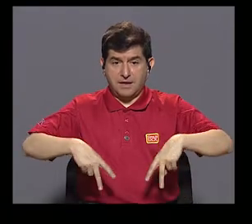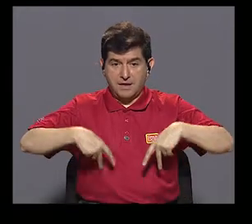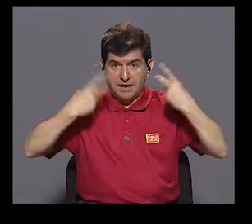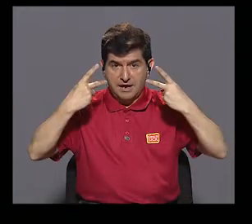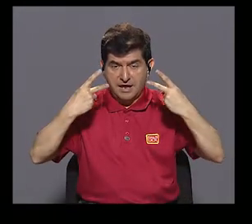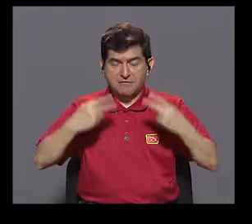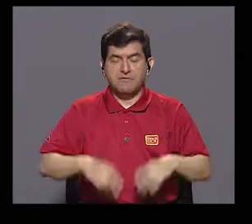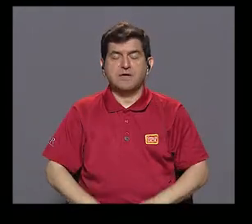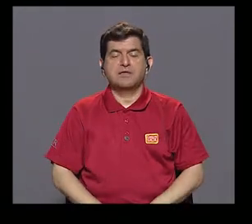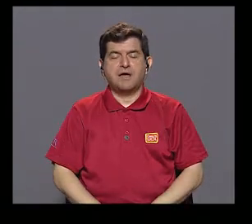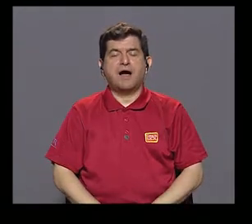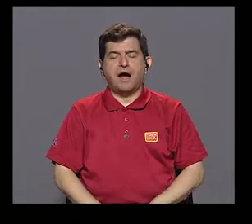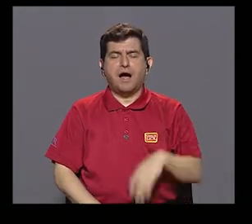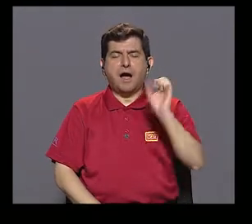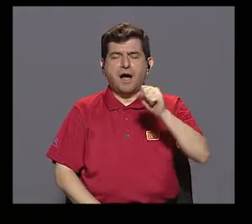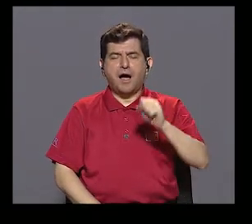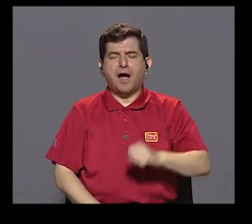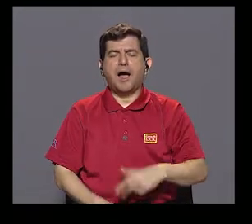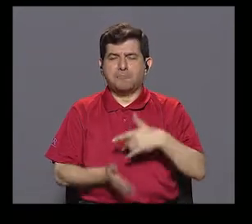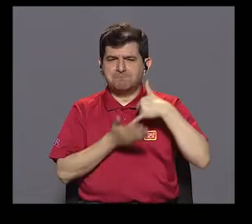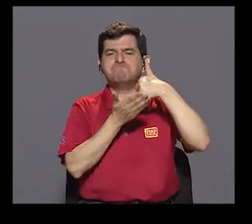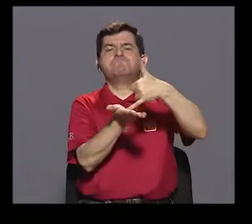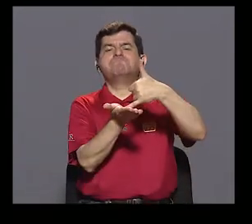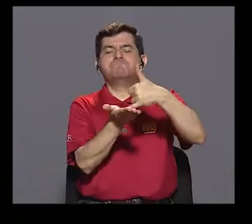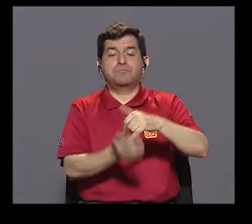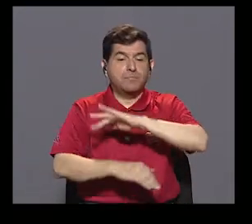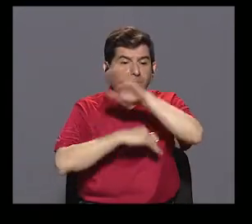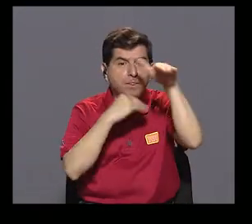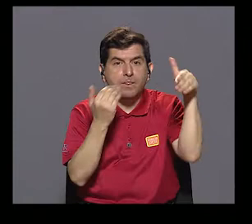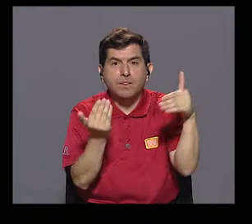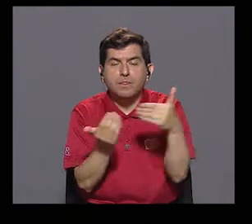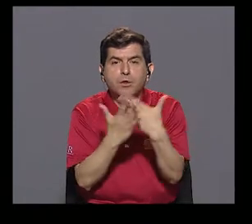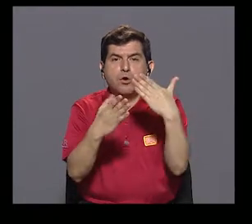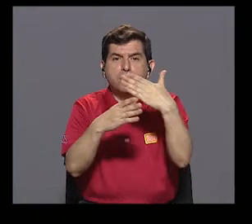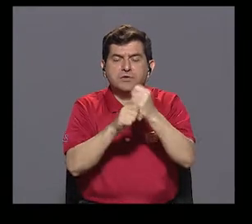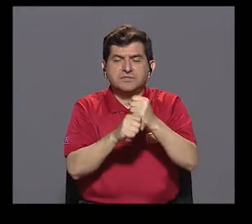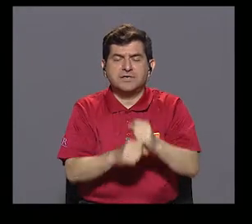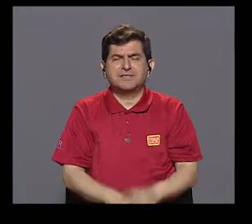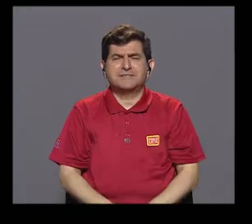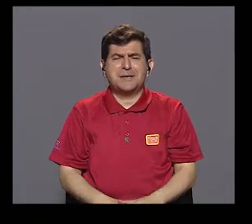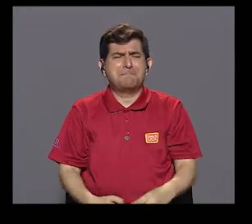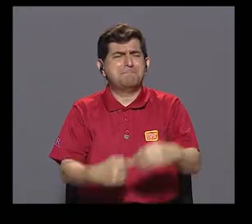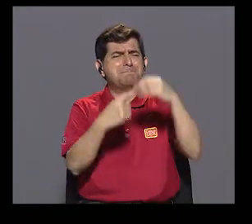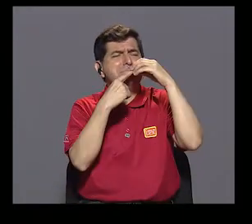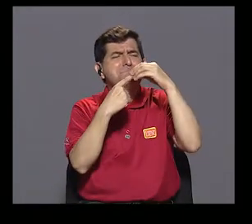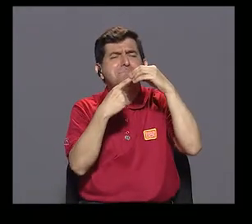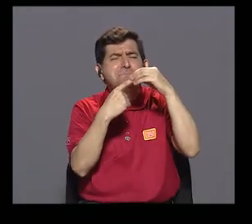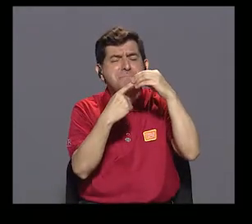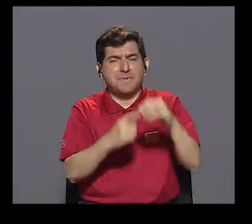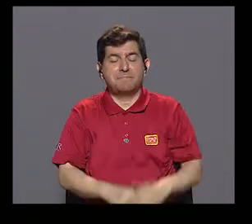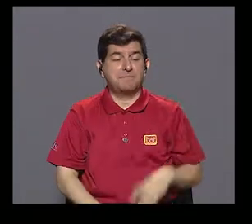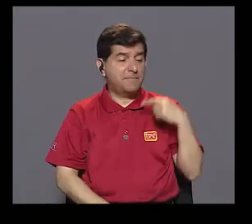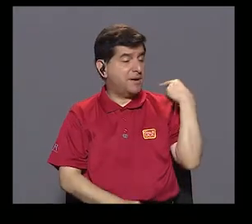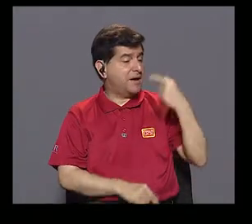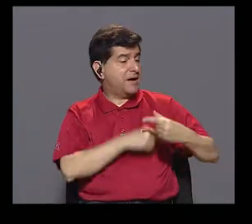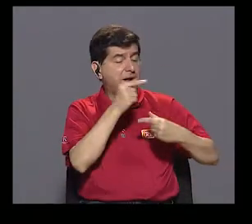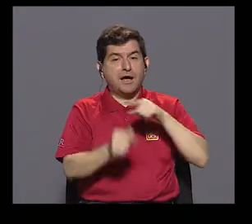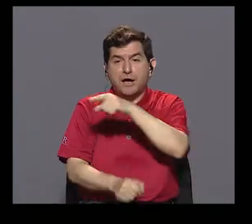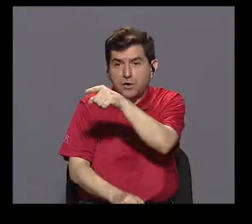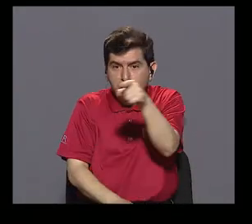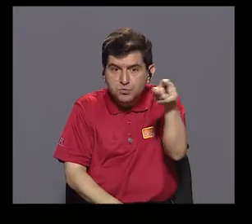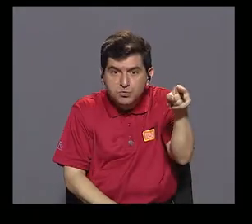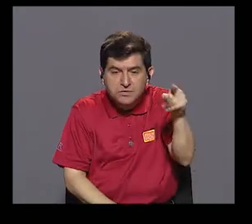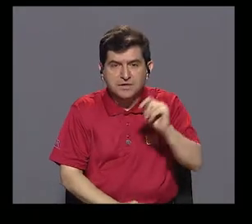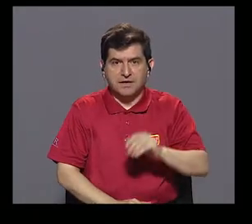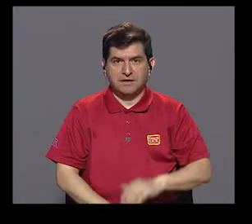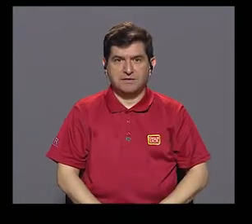y que la vida da unas enormes recompensas. Y que todo esto se hace fundamentalmente para que estas